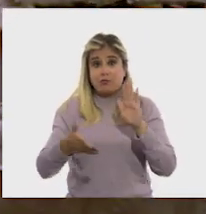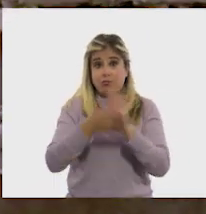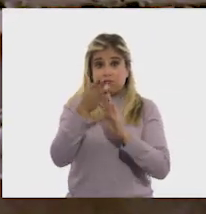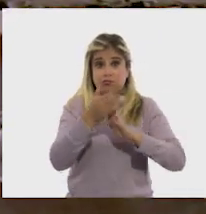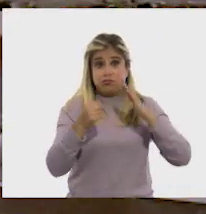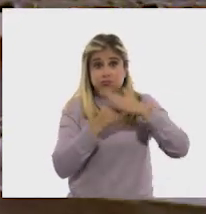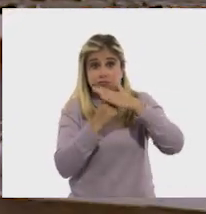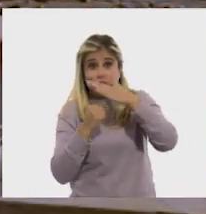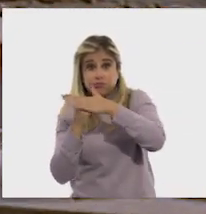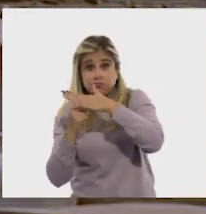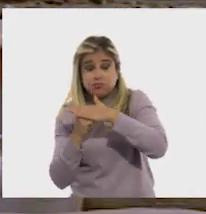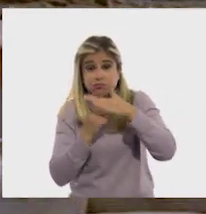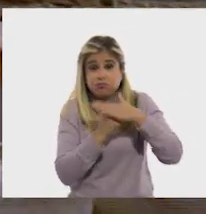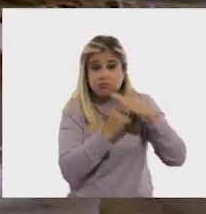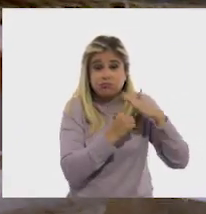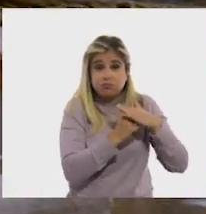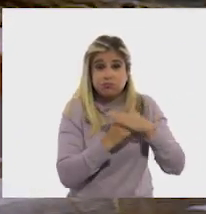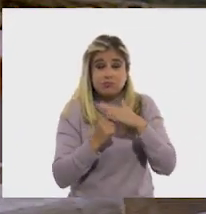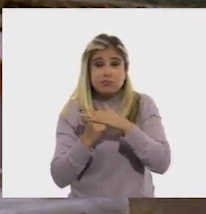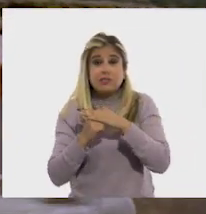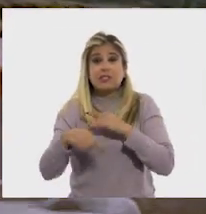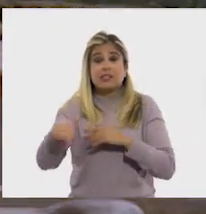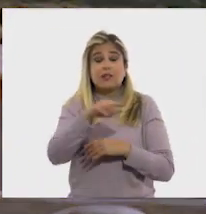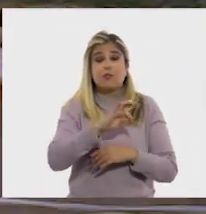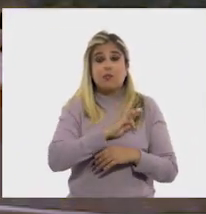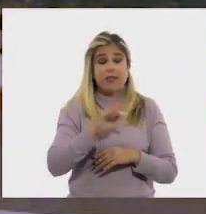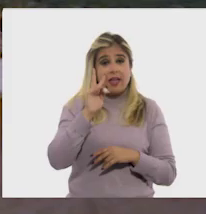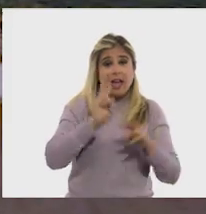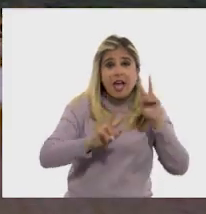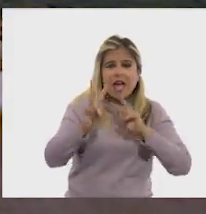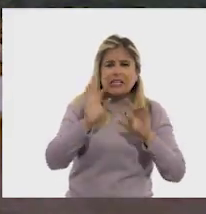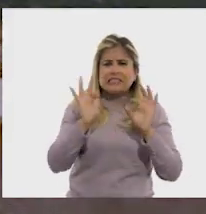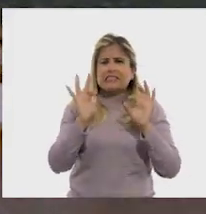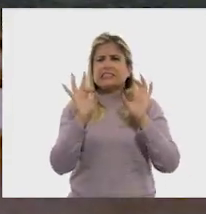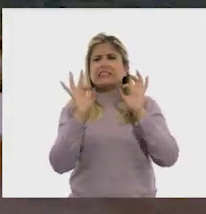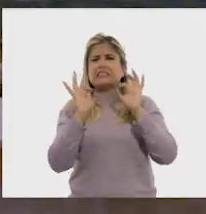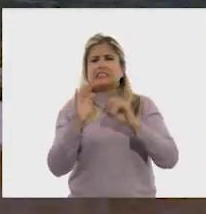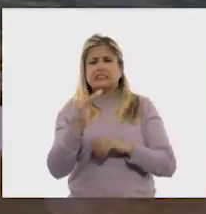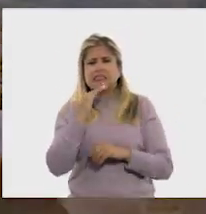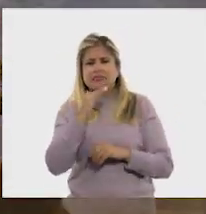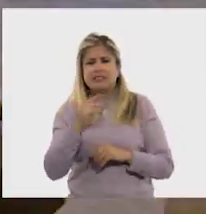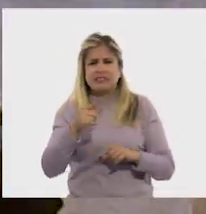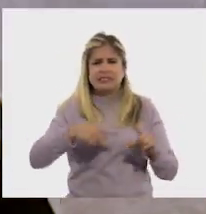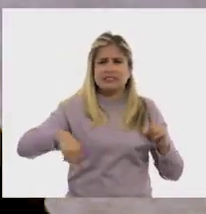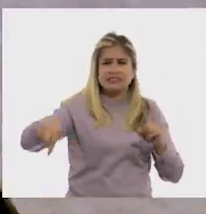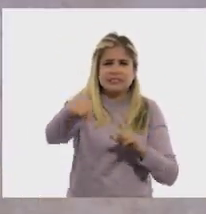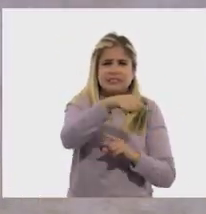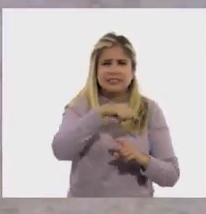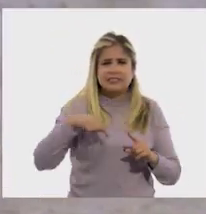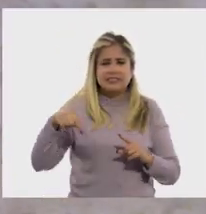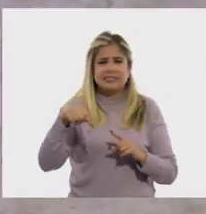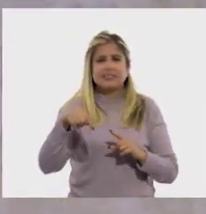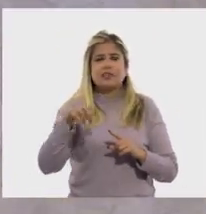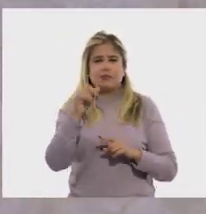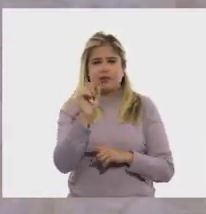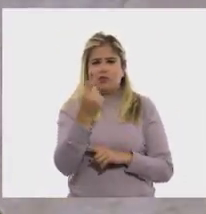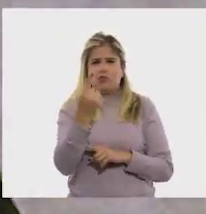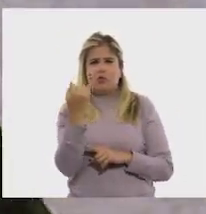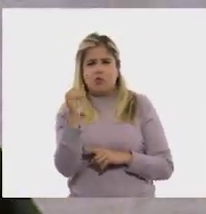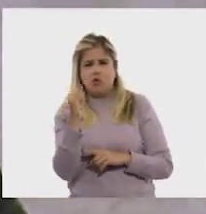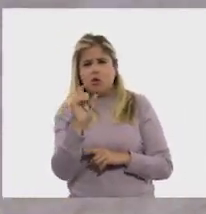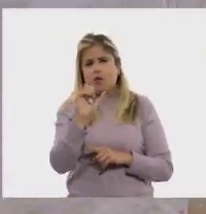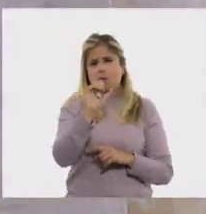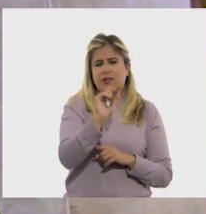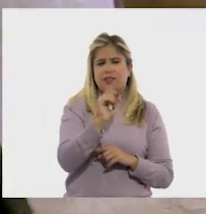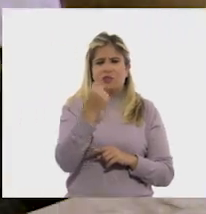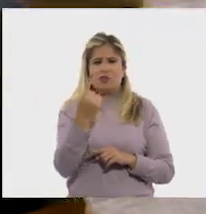fueron trazadas con tal precisión que aquí se pueden contemplar perfectamente los solsticios del 21 de junio y del